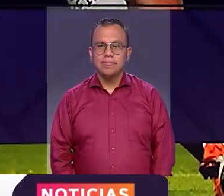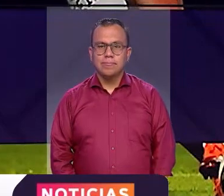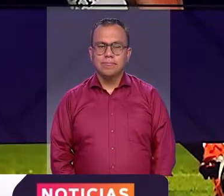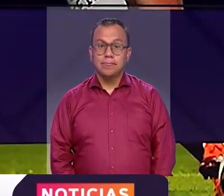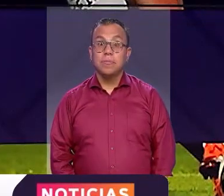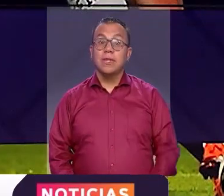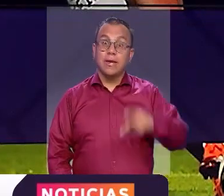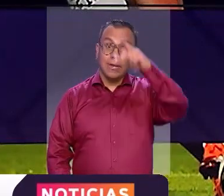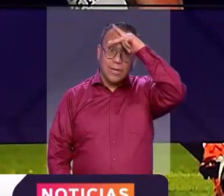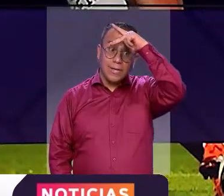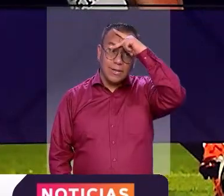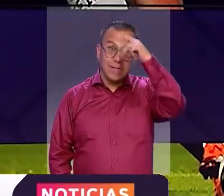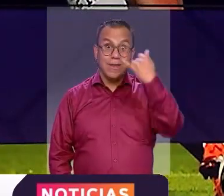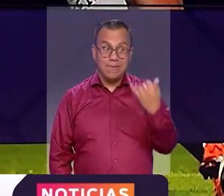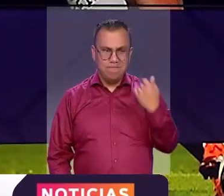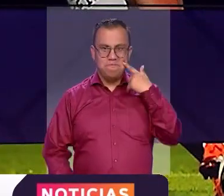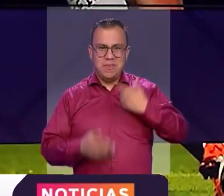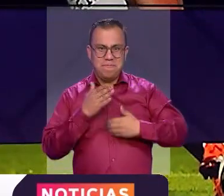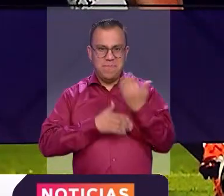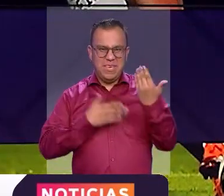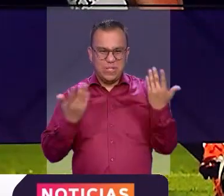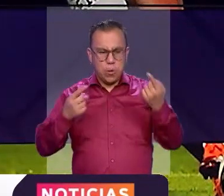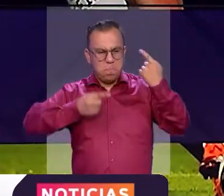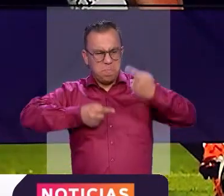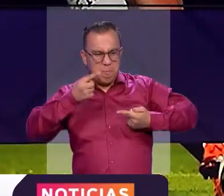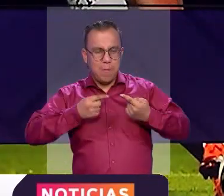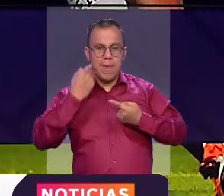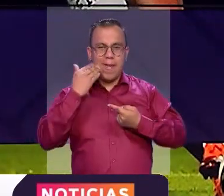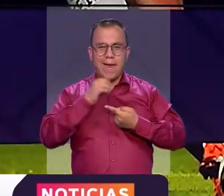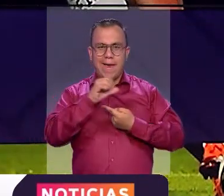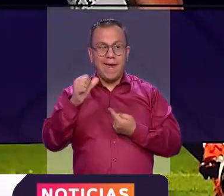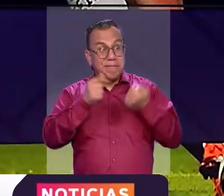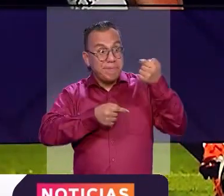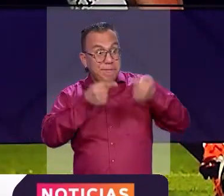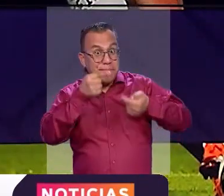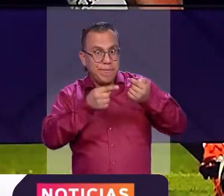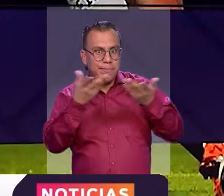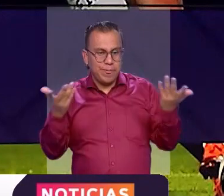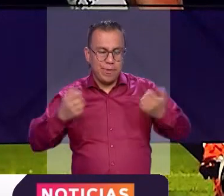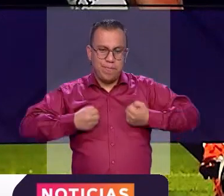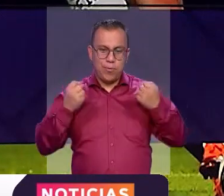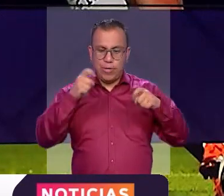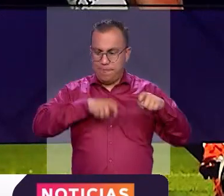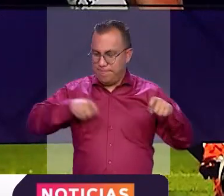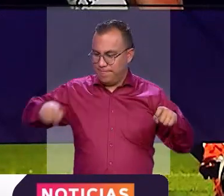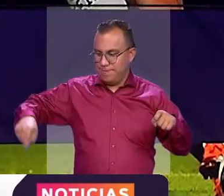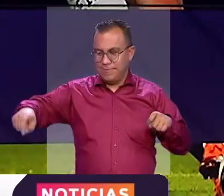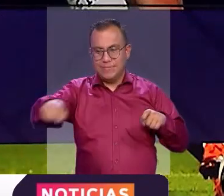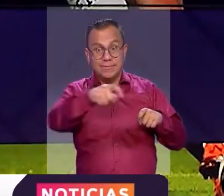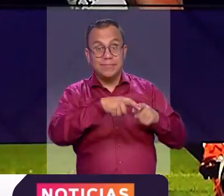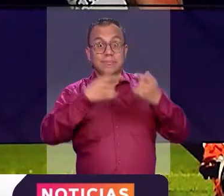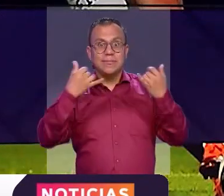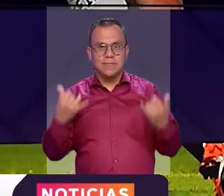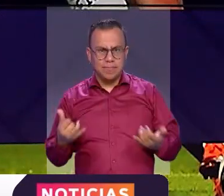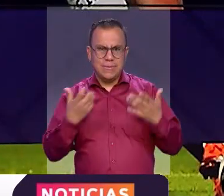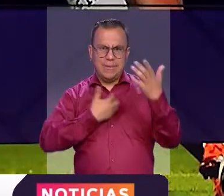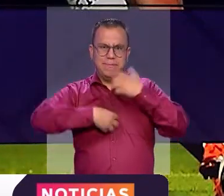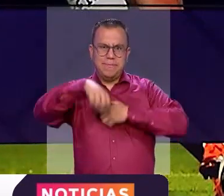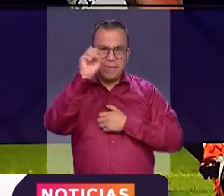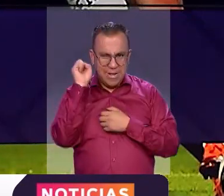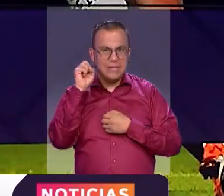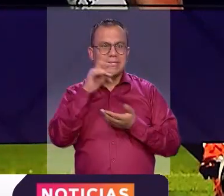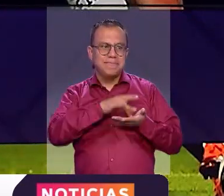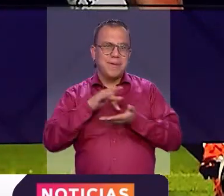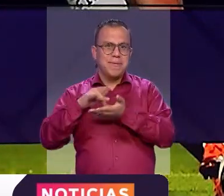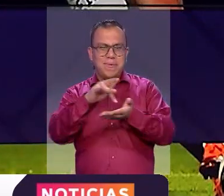en techo se inauguró de la cancha del estadio el torneo de fútbol femenino que se jugará por toda Bogotá para esta versión se superó el número de